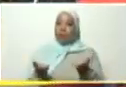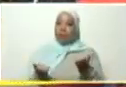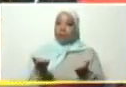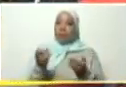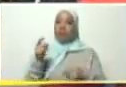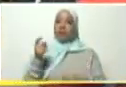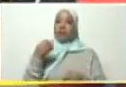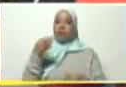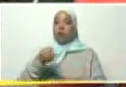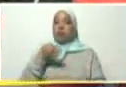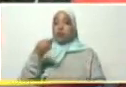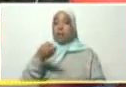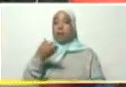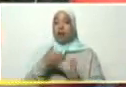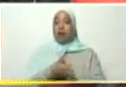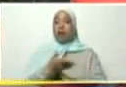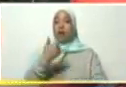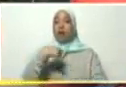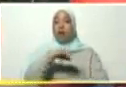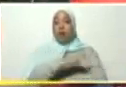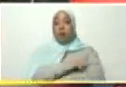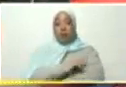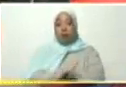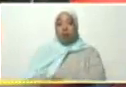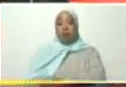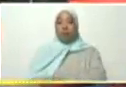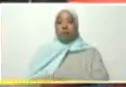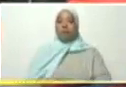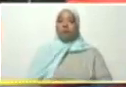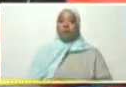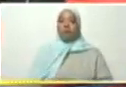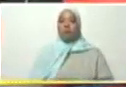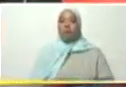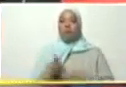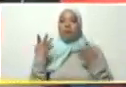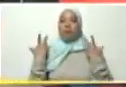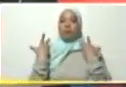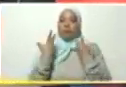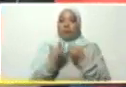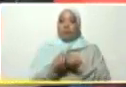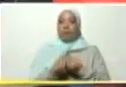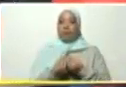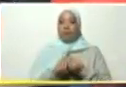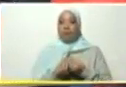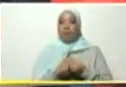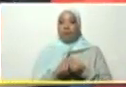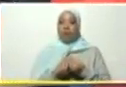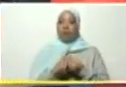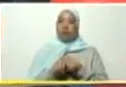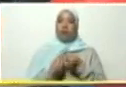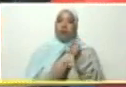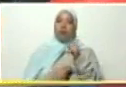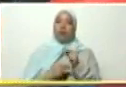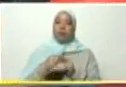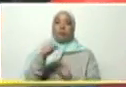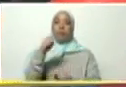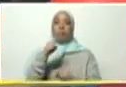y cumpliendo los deberes juntos Unidos así es construyendo